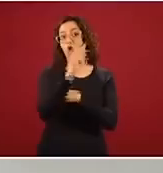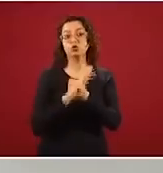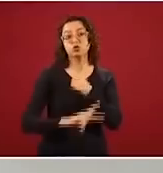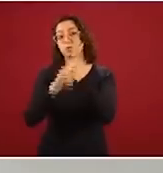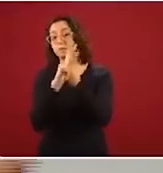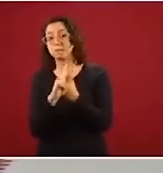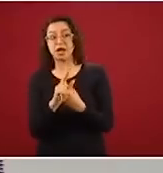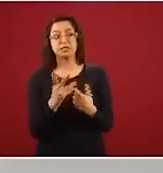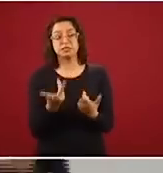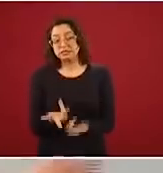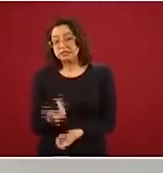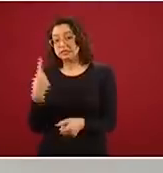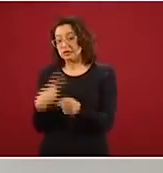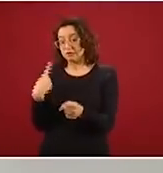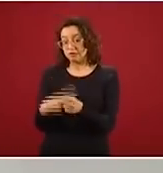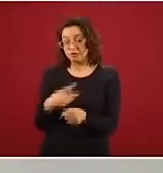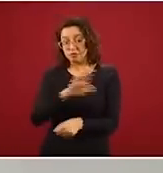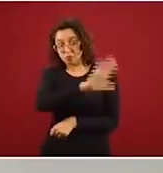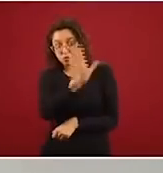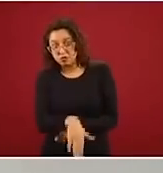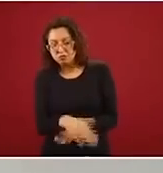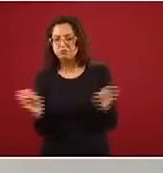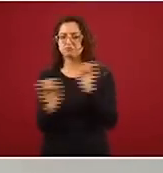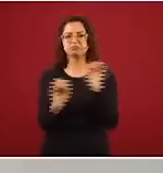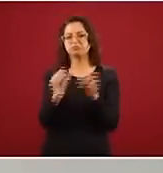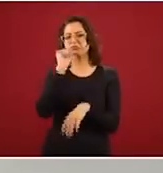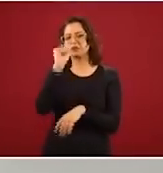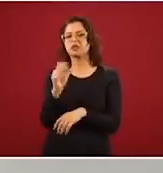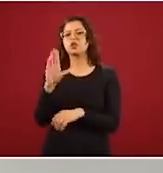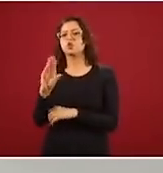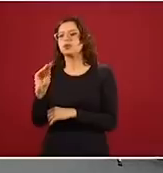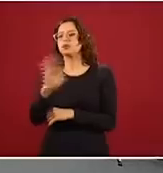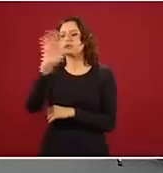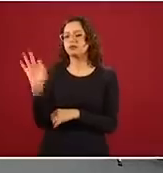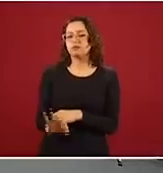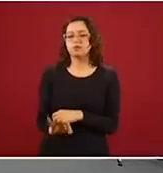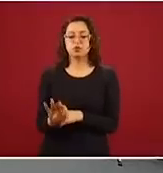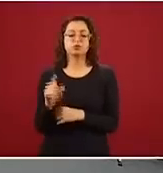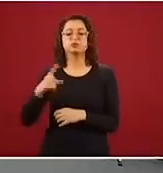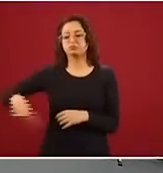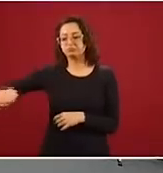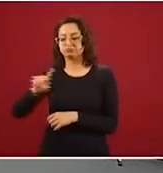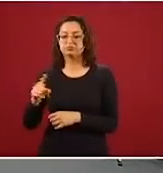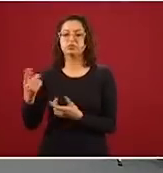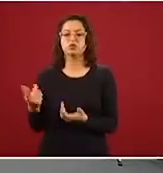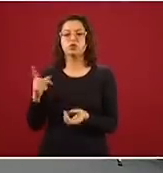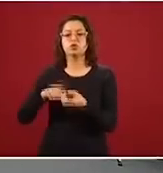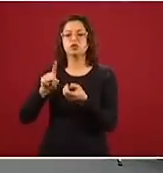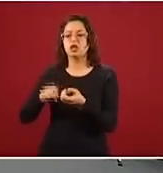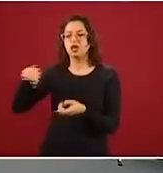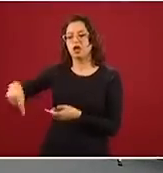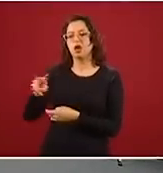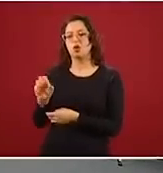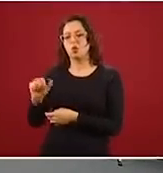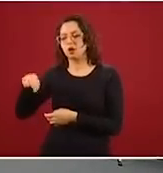coronavirus fuera del ámbito primario del brote y casi 90% de los casos han estado en la región de Wuhan, ni